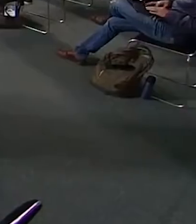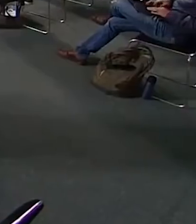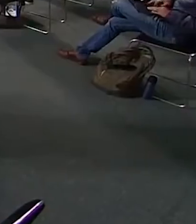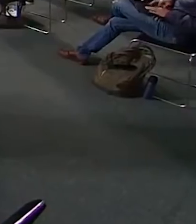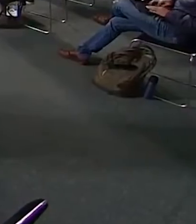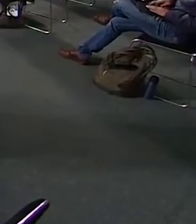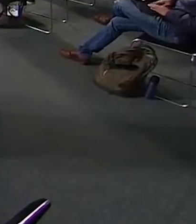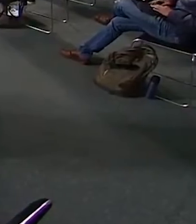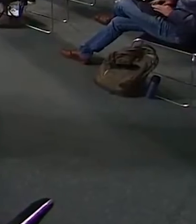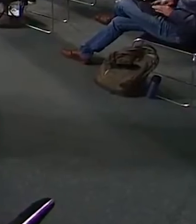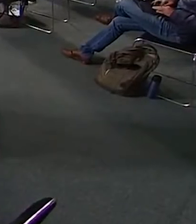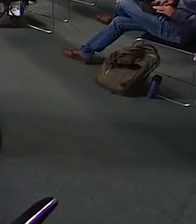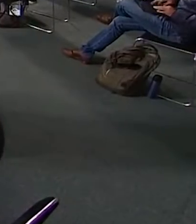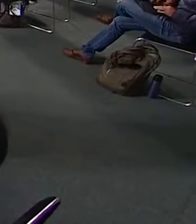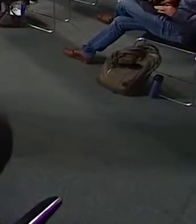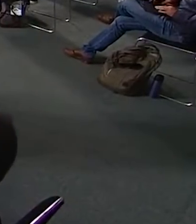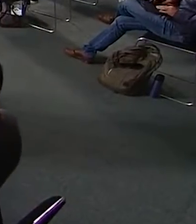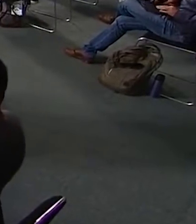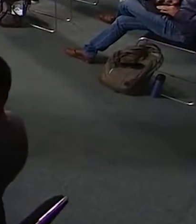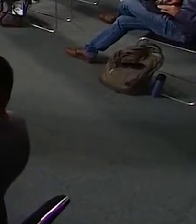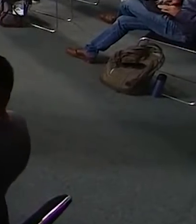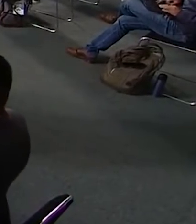estaba calderón